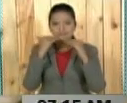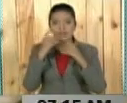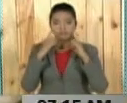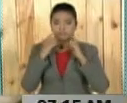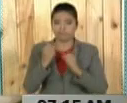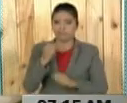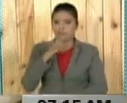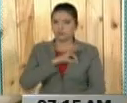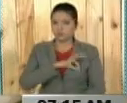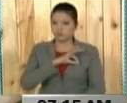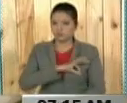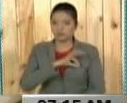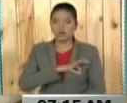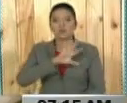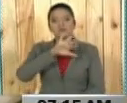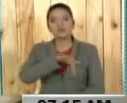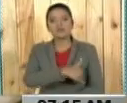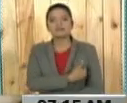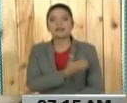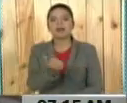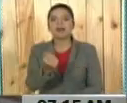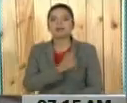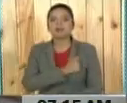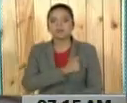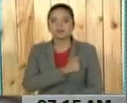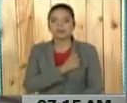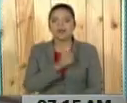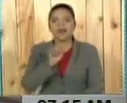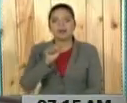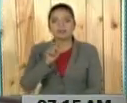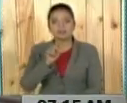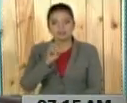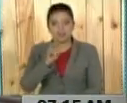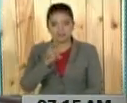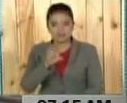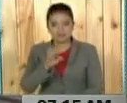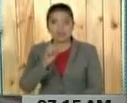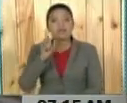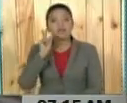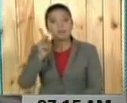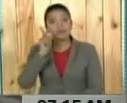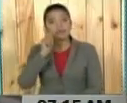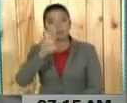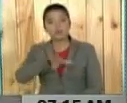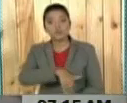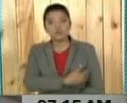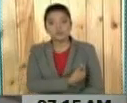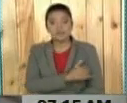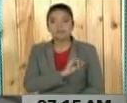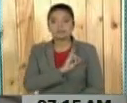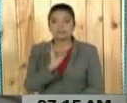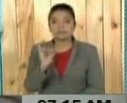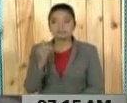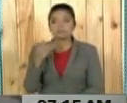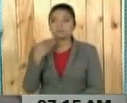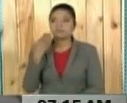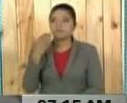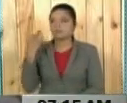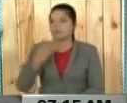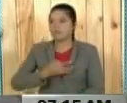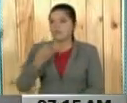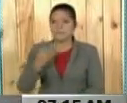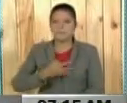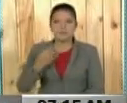socióloga de la Universidad Católica Andrés Bello y, bueno, profesora universitaria. Ha estado